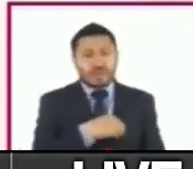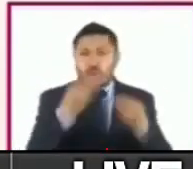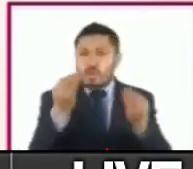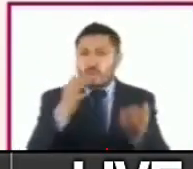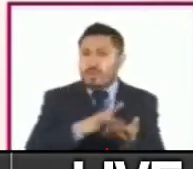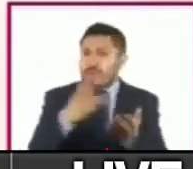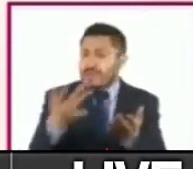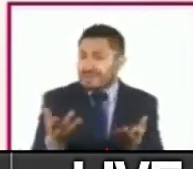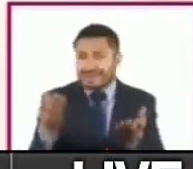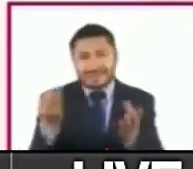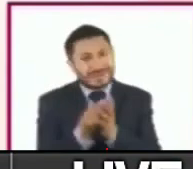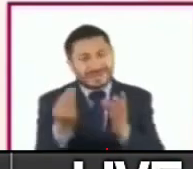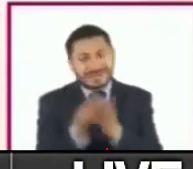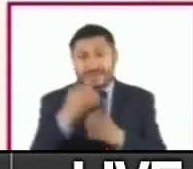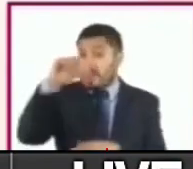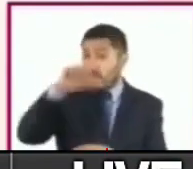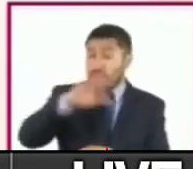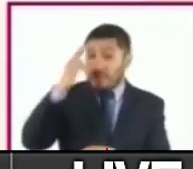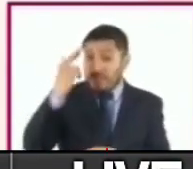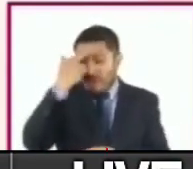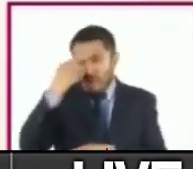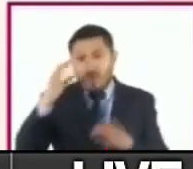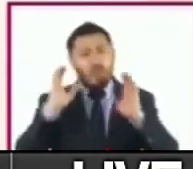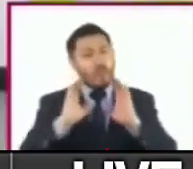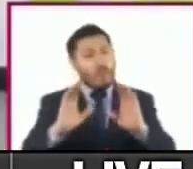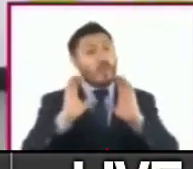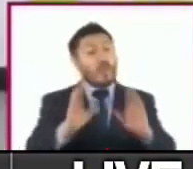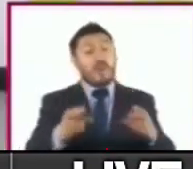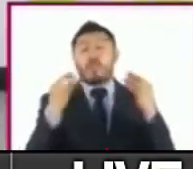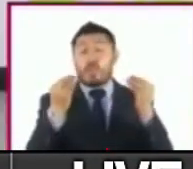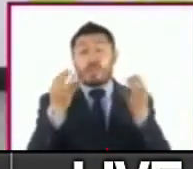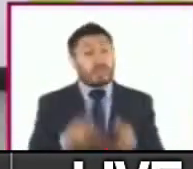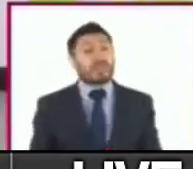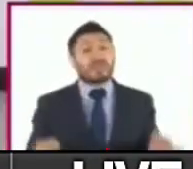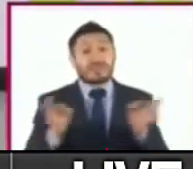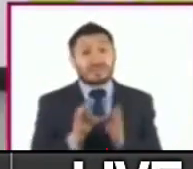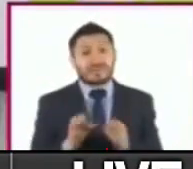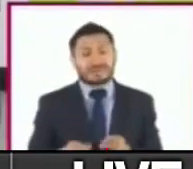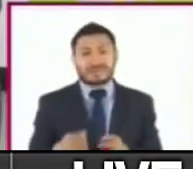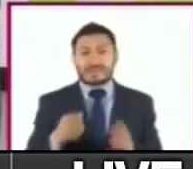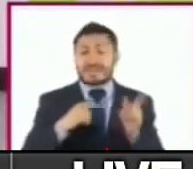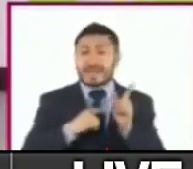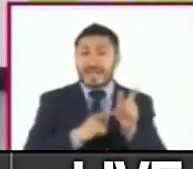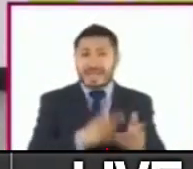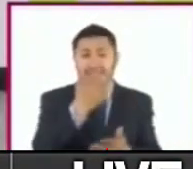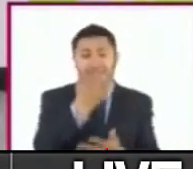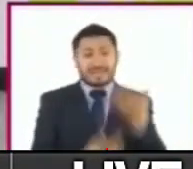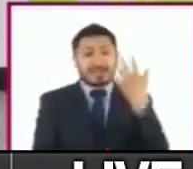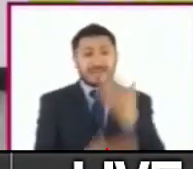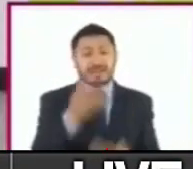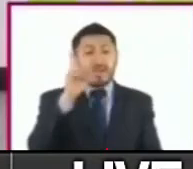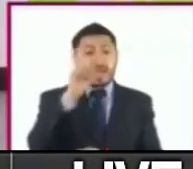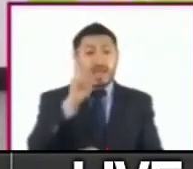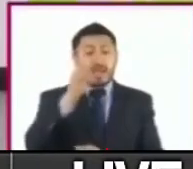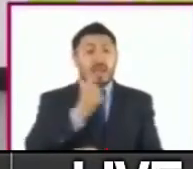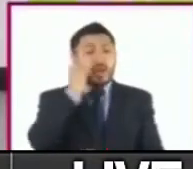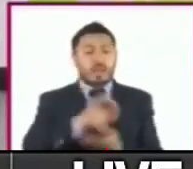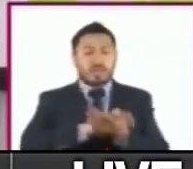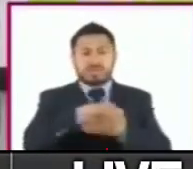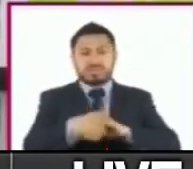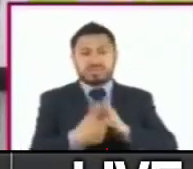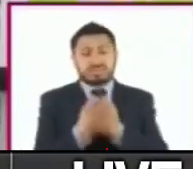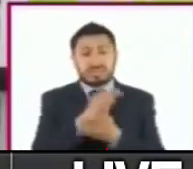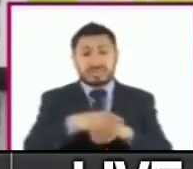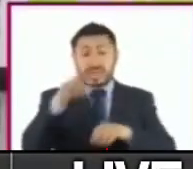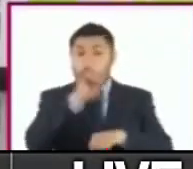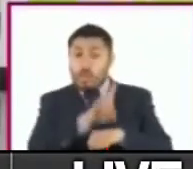por acompañarnos. Recuerden seguir cuidándose mucho. Sigan lavando sus manos de manera frecuente durante todo el día.